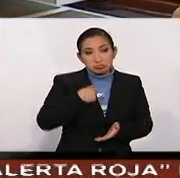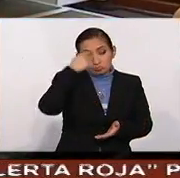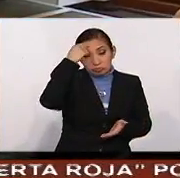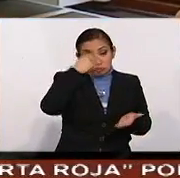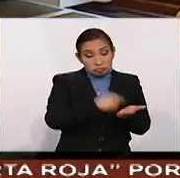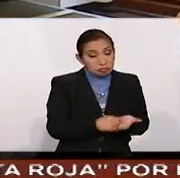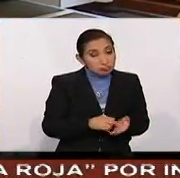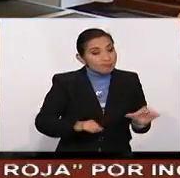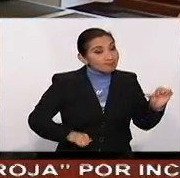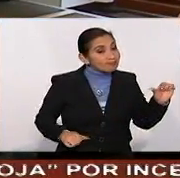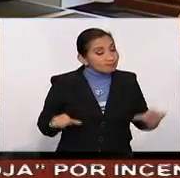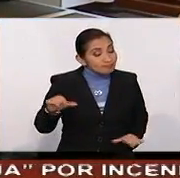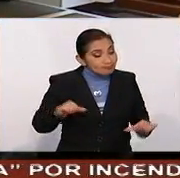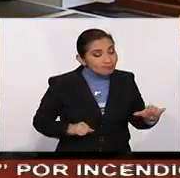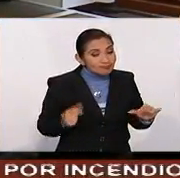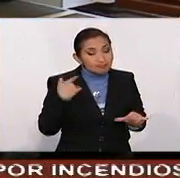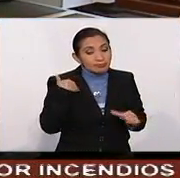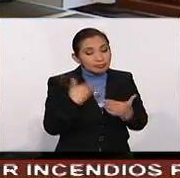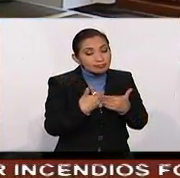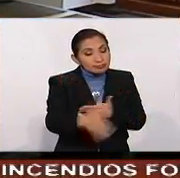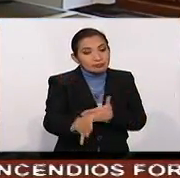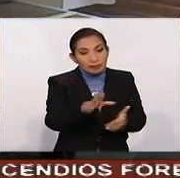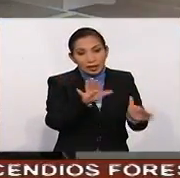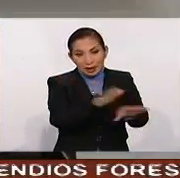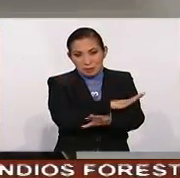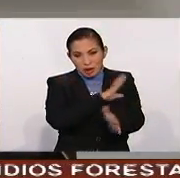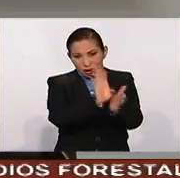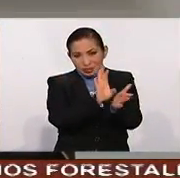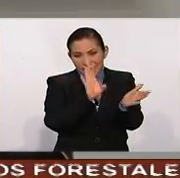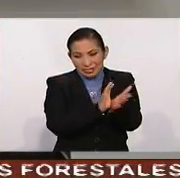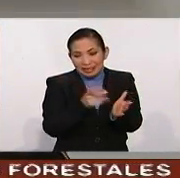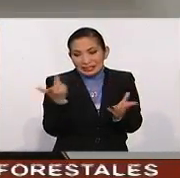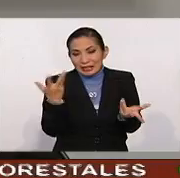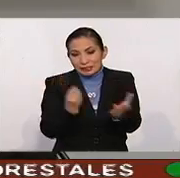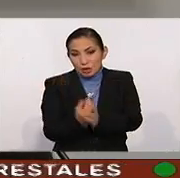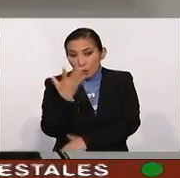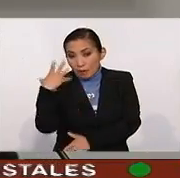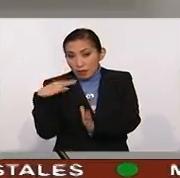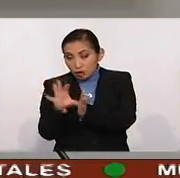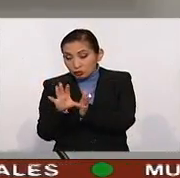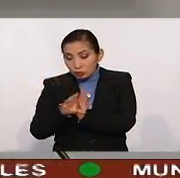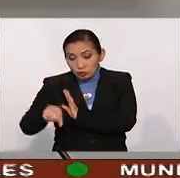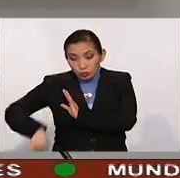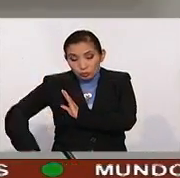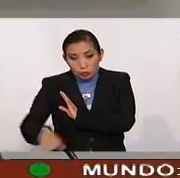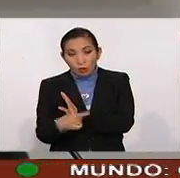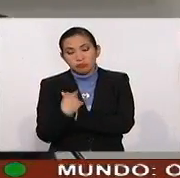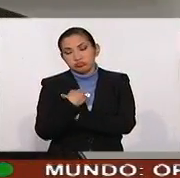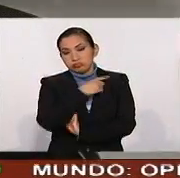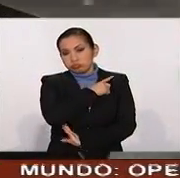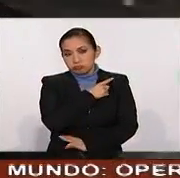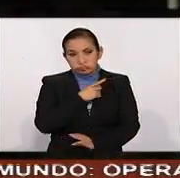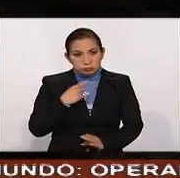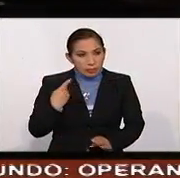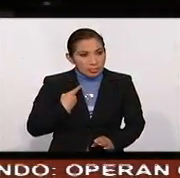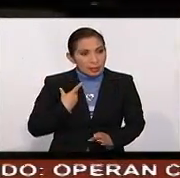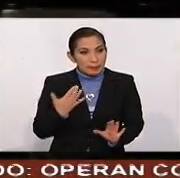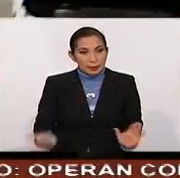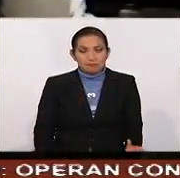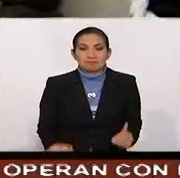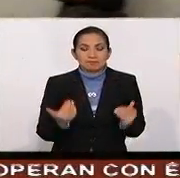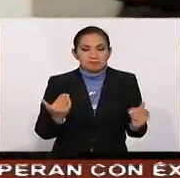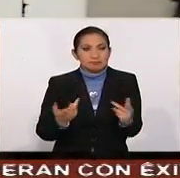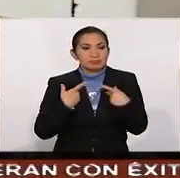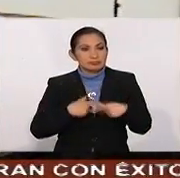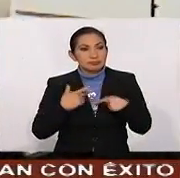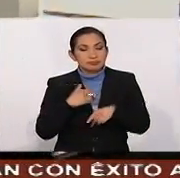el ejercicio de una reforma constitucional y de la emisión de una nueva constitución nos debe activar a todos los